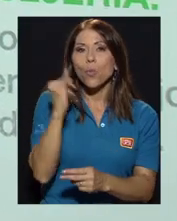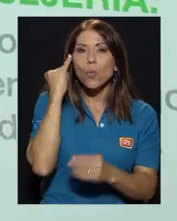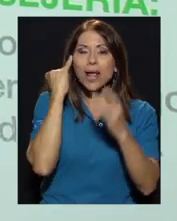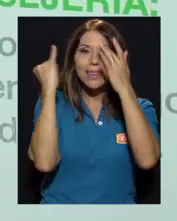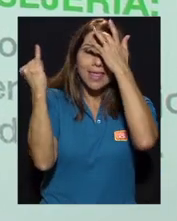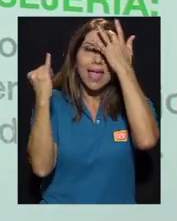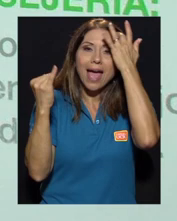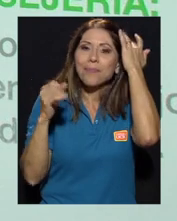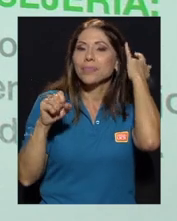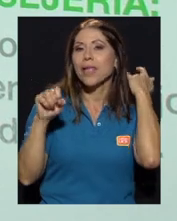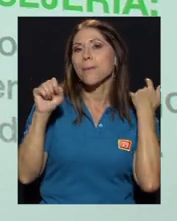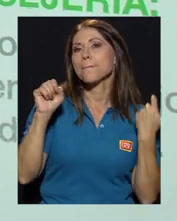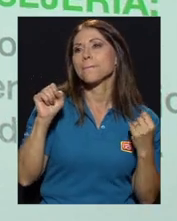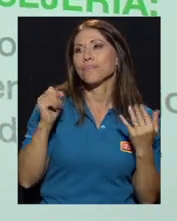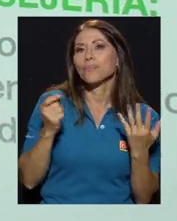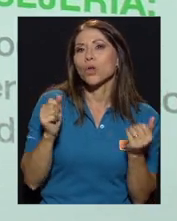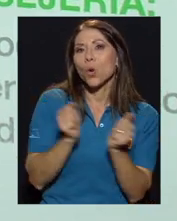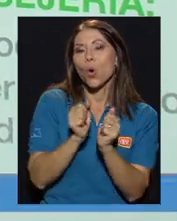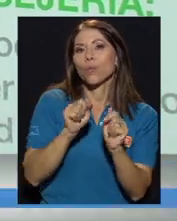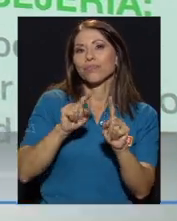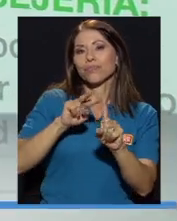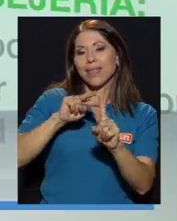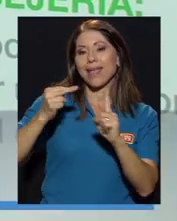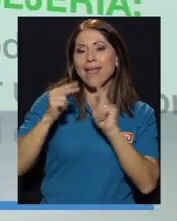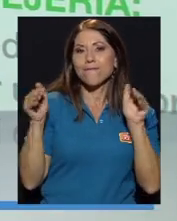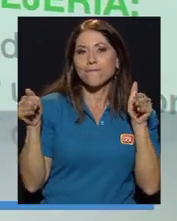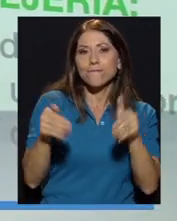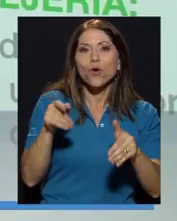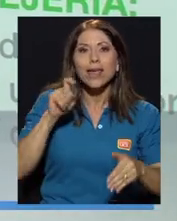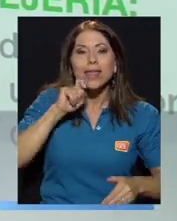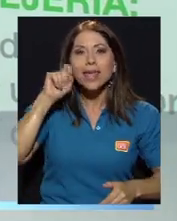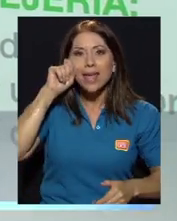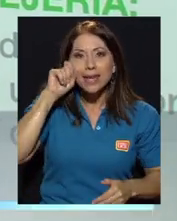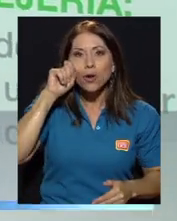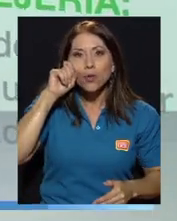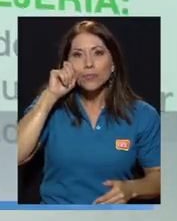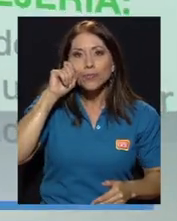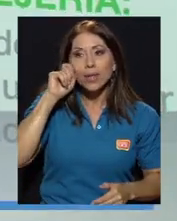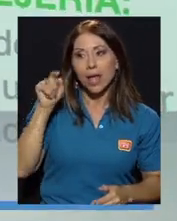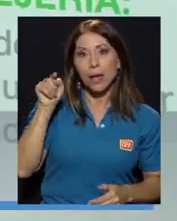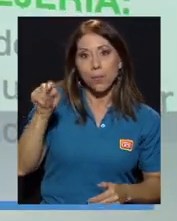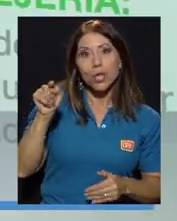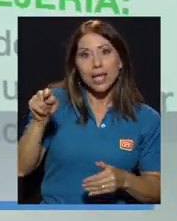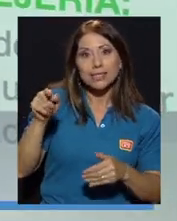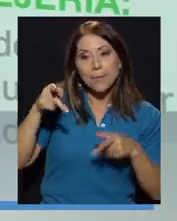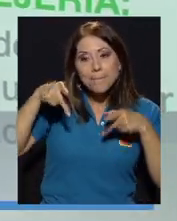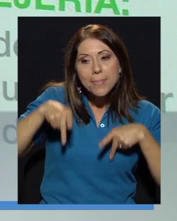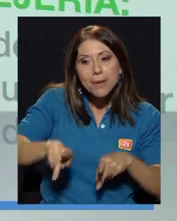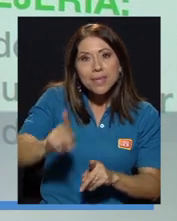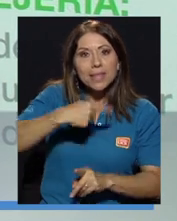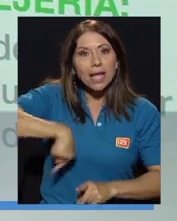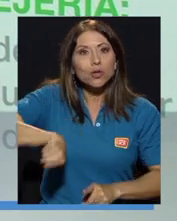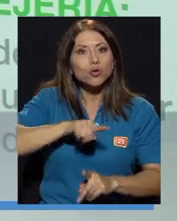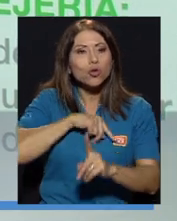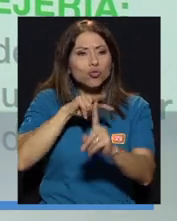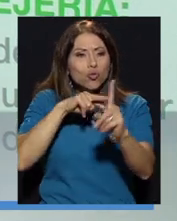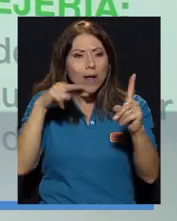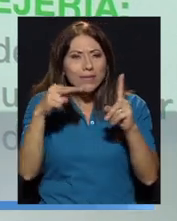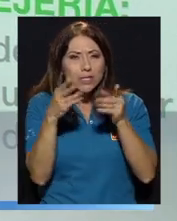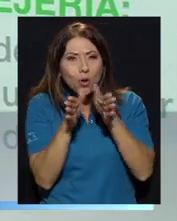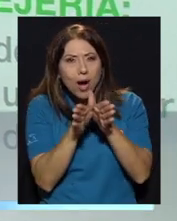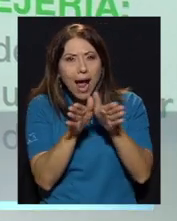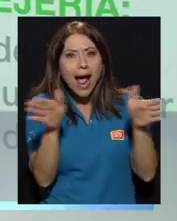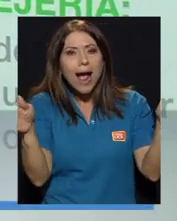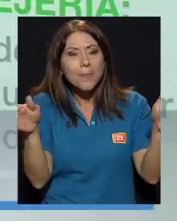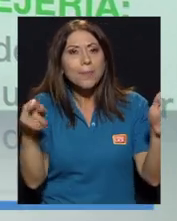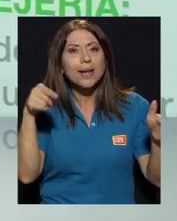de poder, desde el enfoque de género, ya que este nos permite tener una visión más amplia de lo que